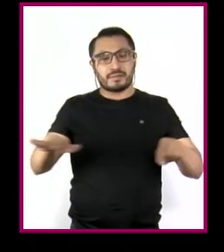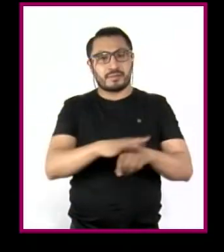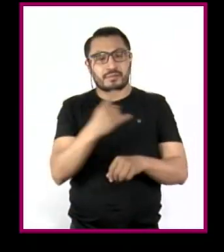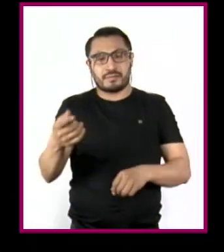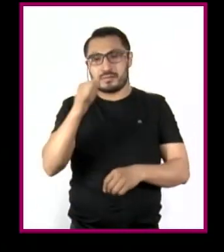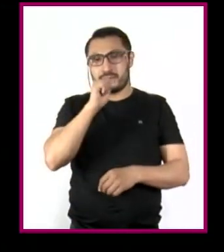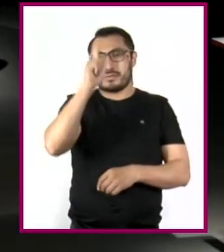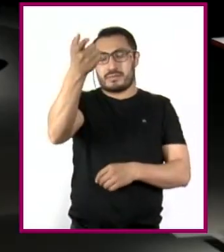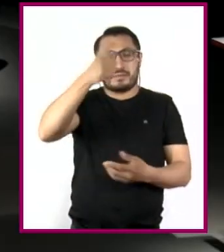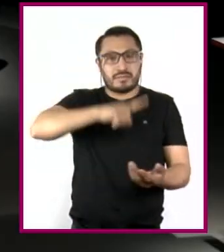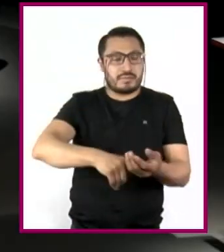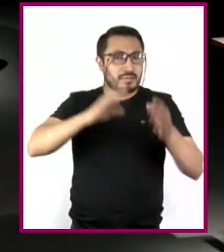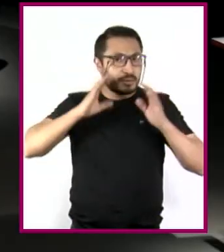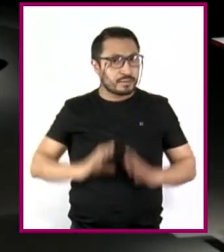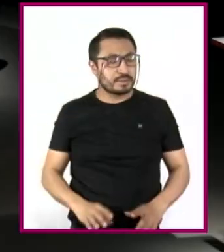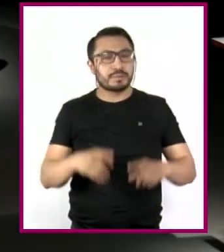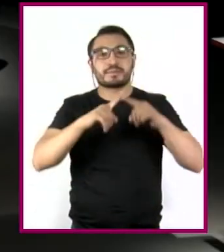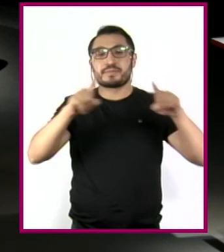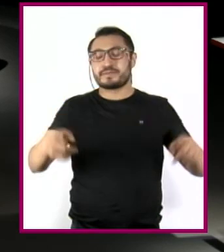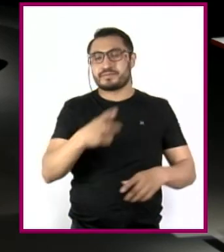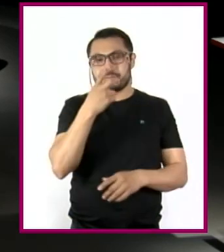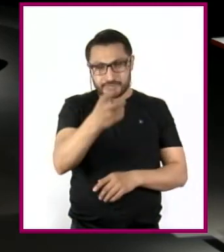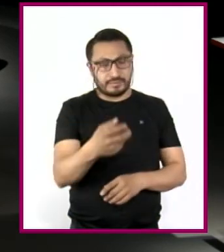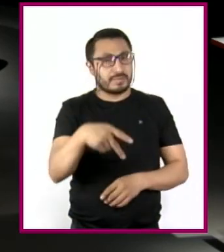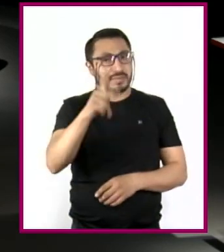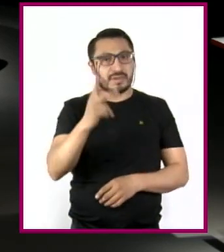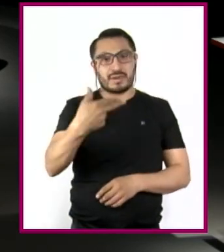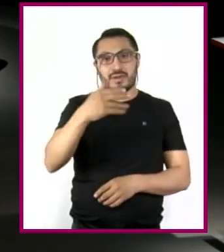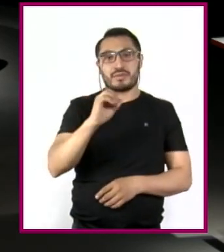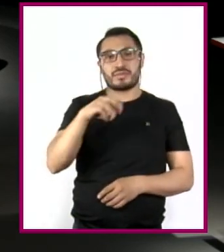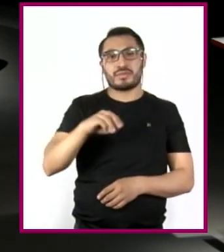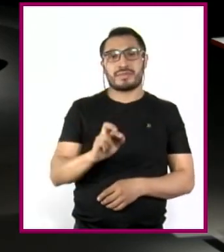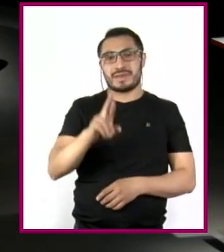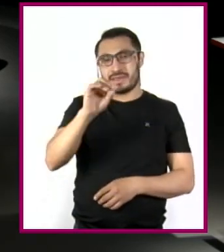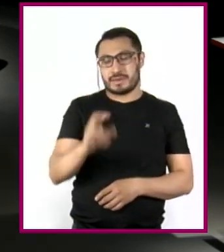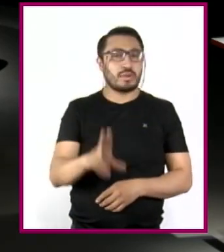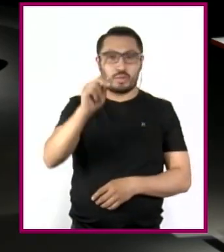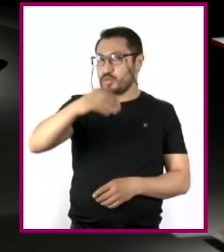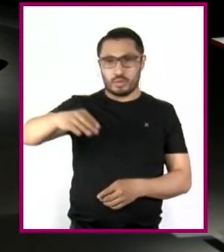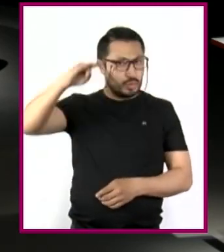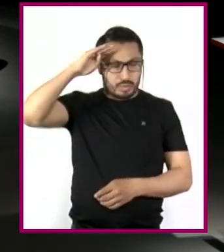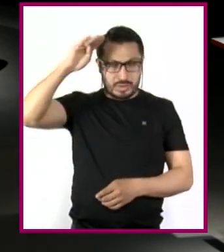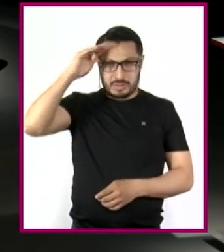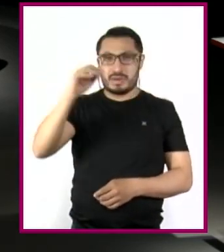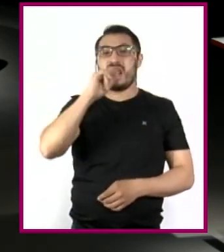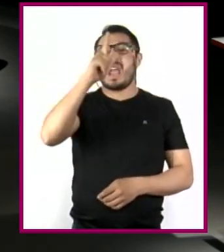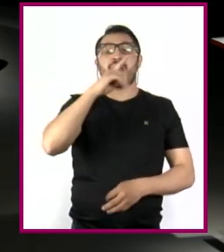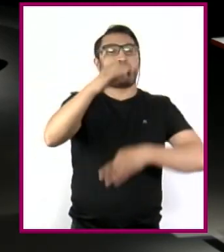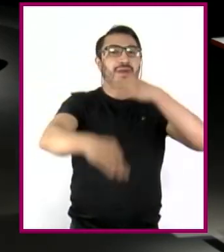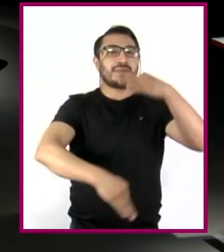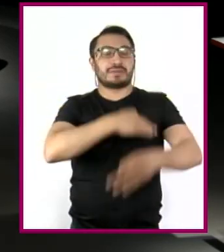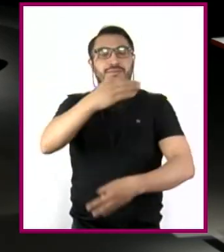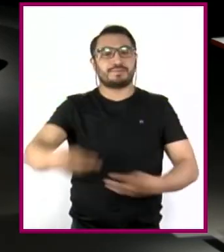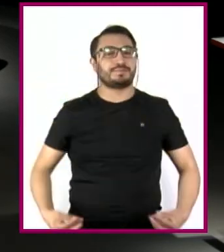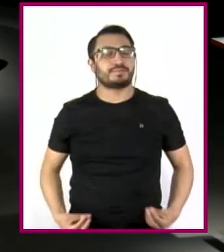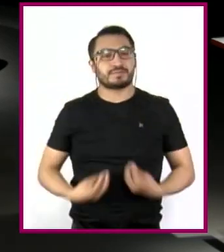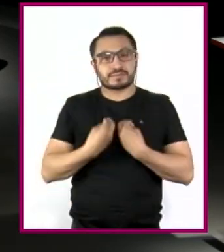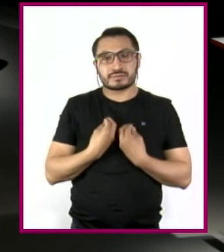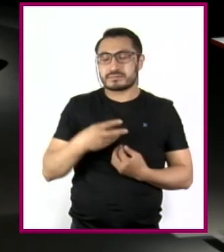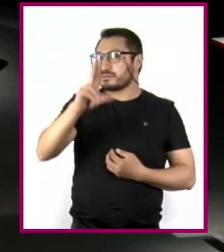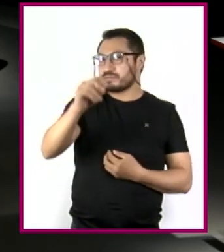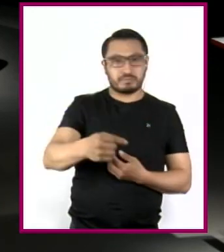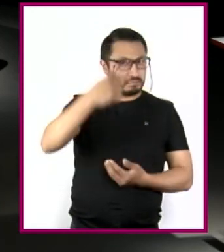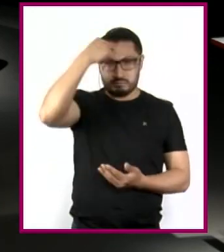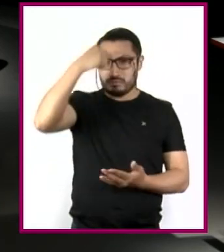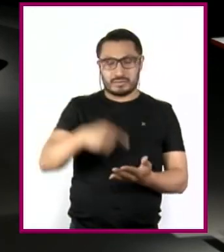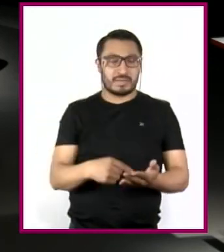alma en su cuerpo. Sin embargo, Homero no parece pensar que el alma se apropia de todos los seres vivos ni considera